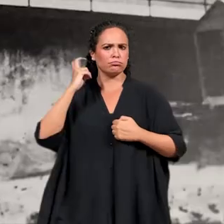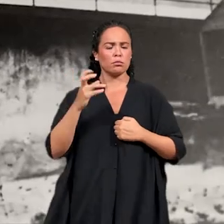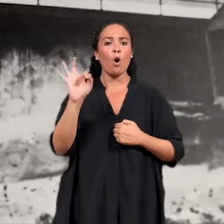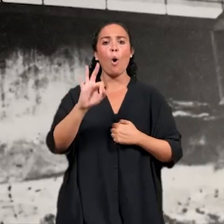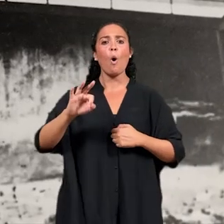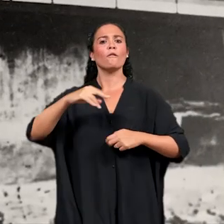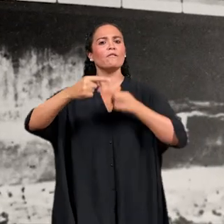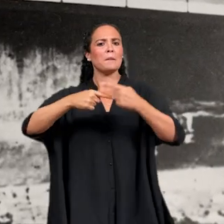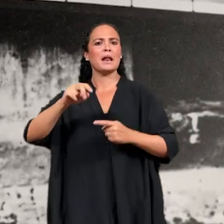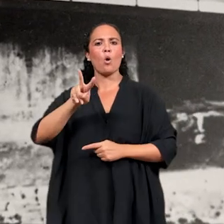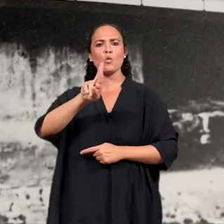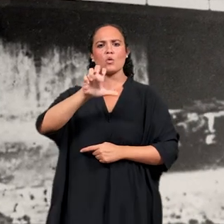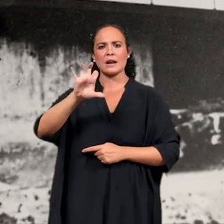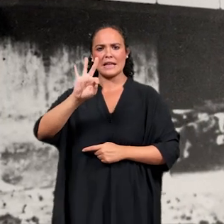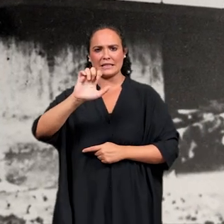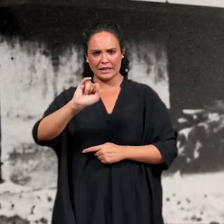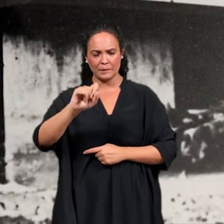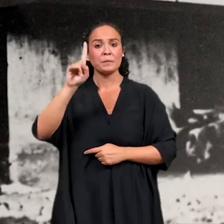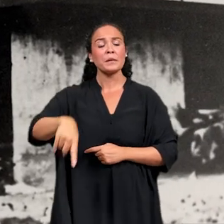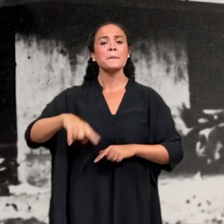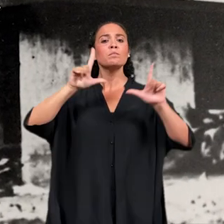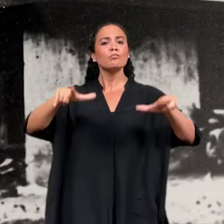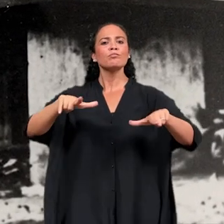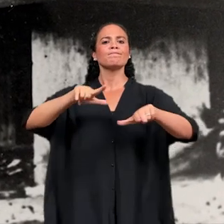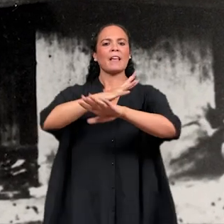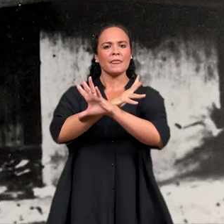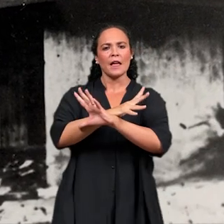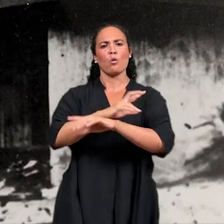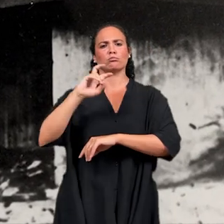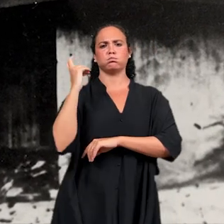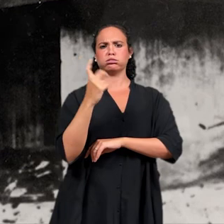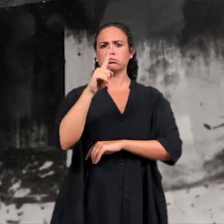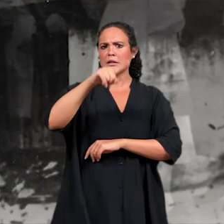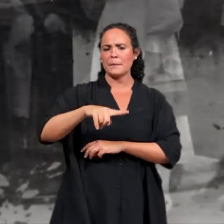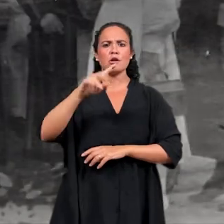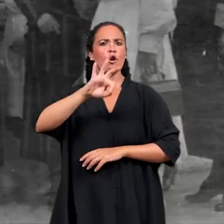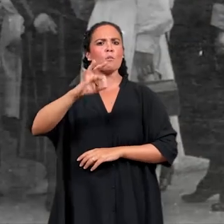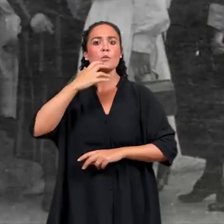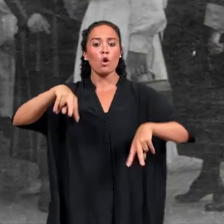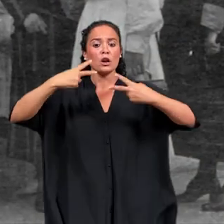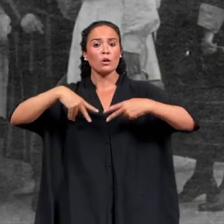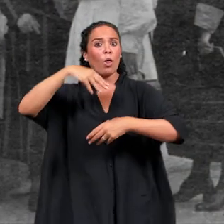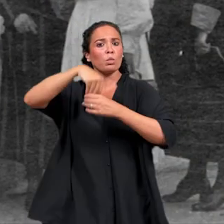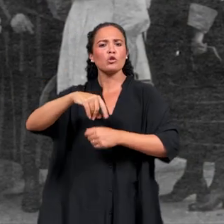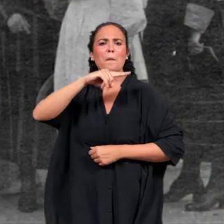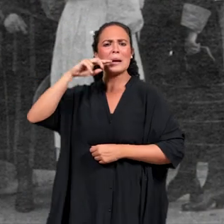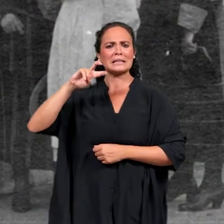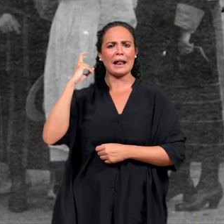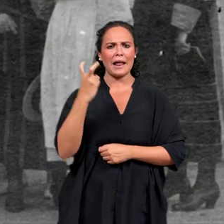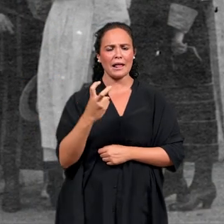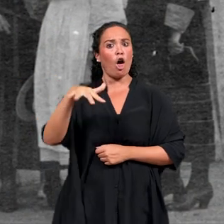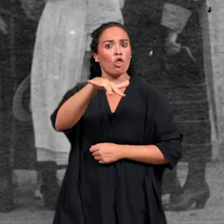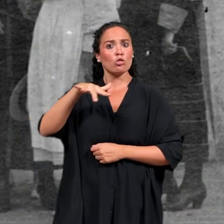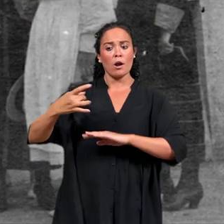familia Urresti, el salón de recreo de Santos Larrazábal y restaurantes como el Lazurtegui, que disponía de pastelería junto a la estación